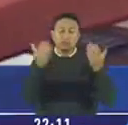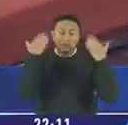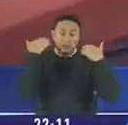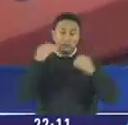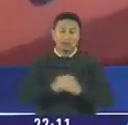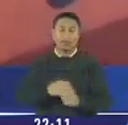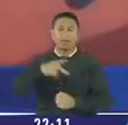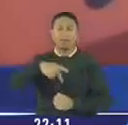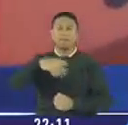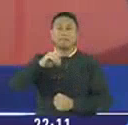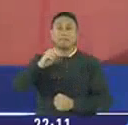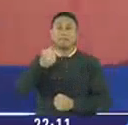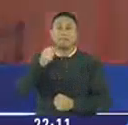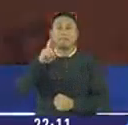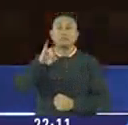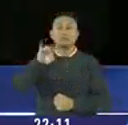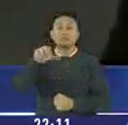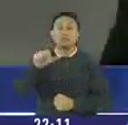Guayaquil y Pozorja.